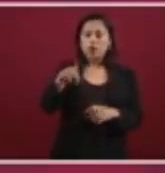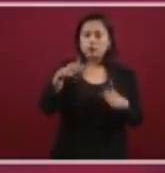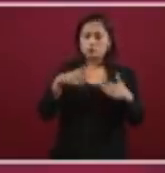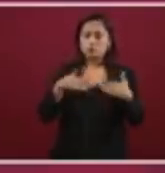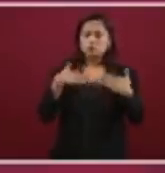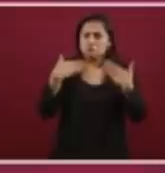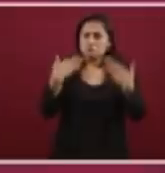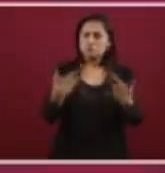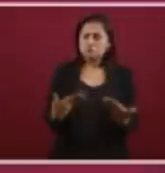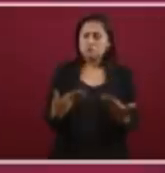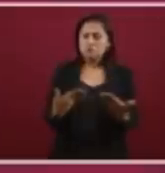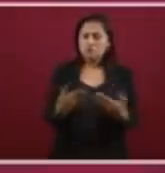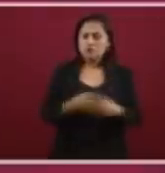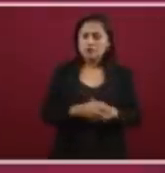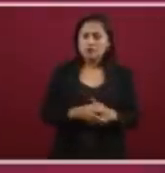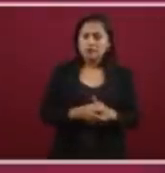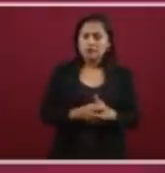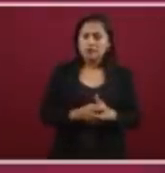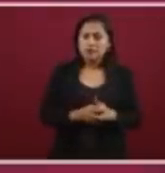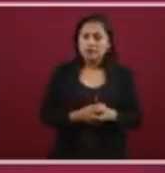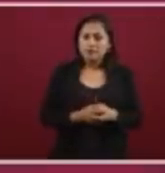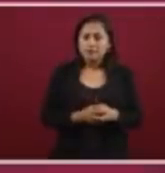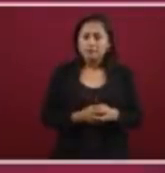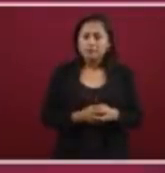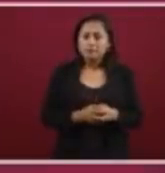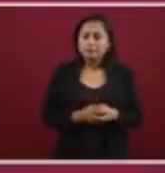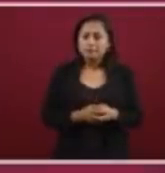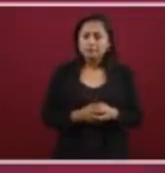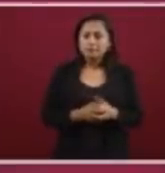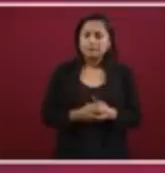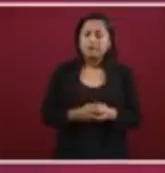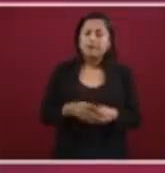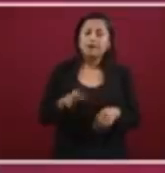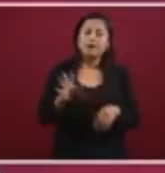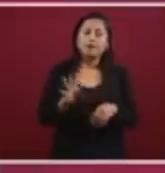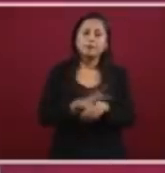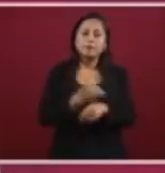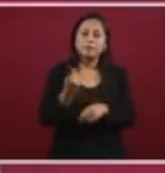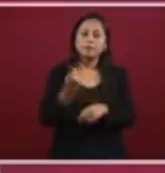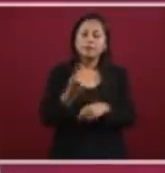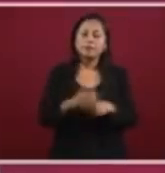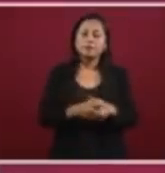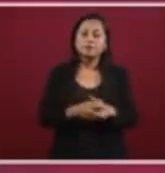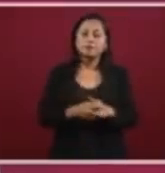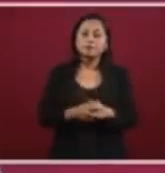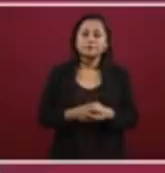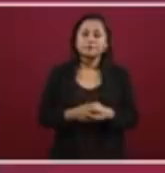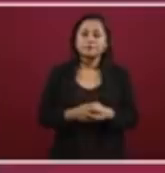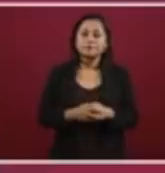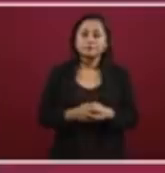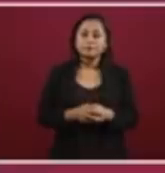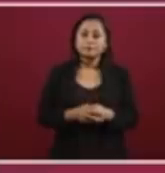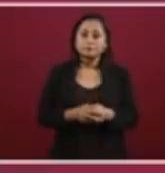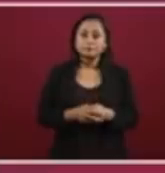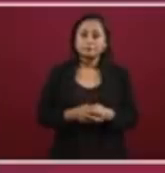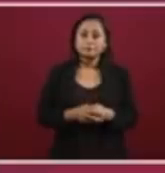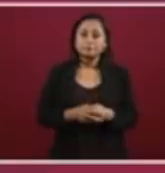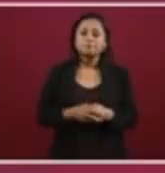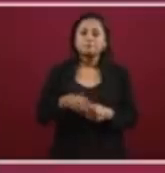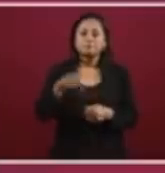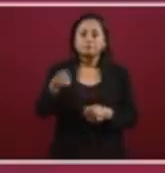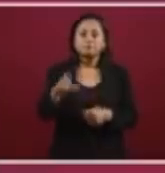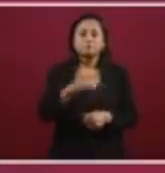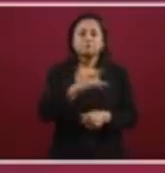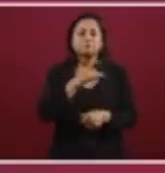qué se ha tomado la decisión de combatir la corrupción